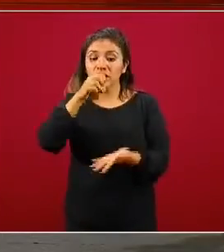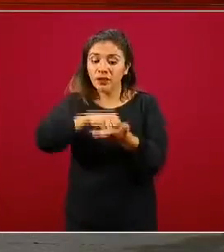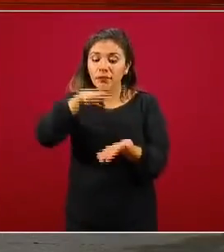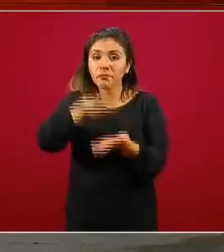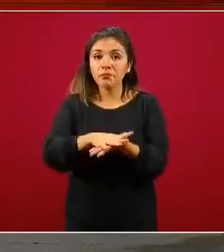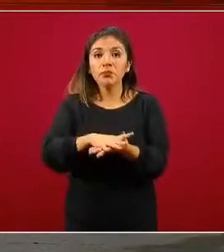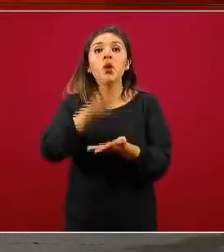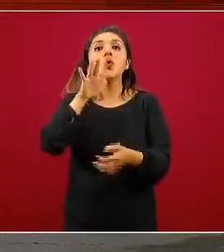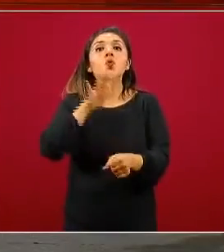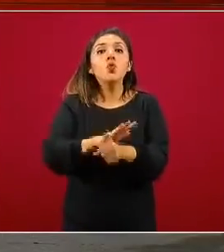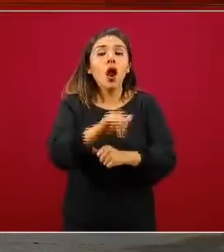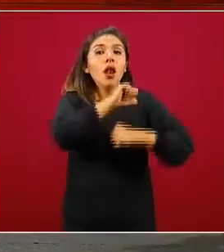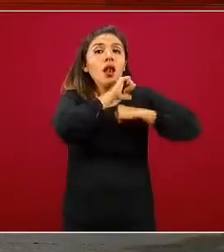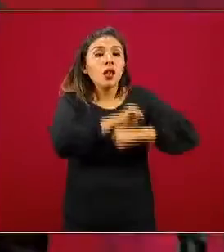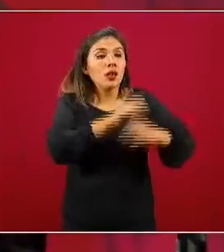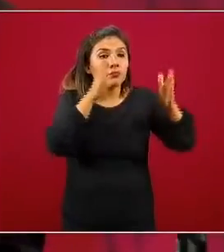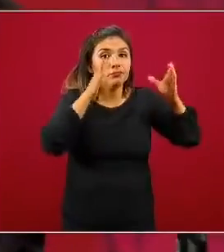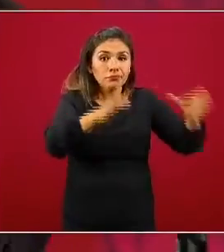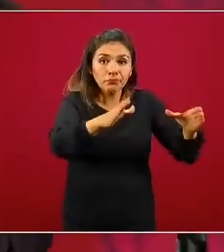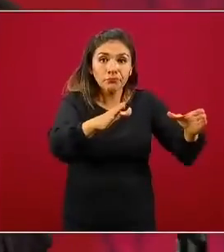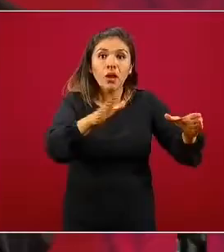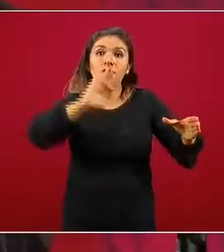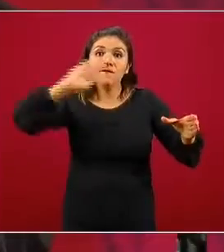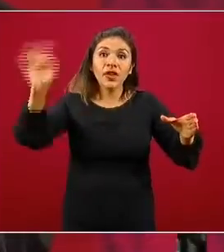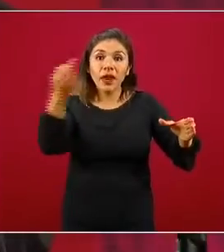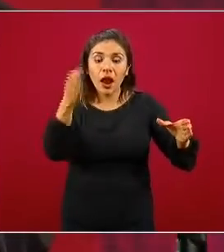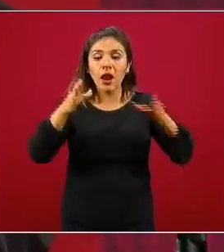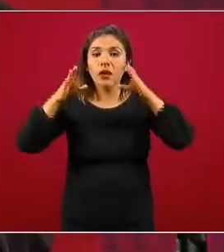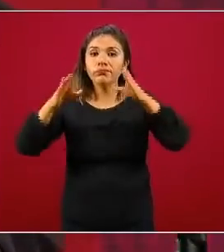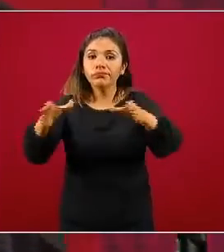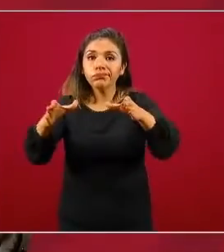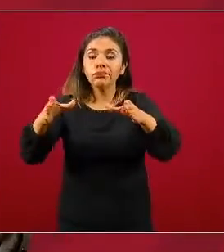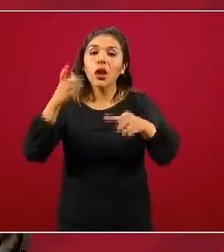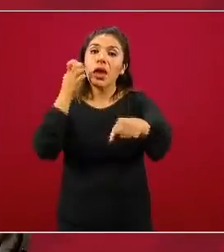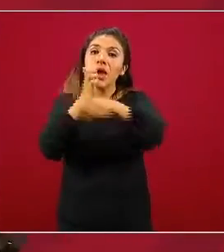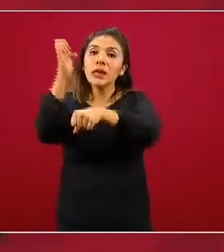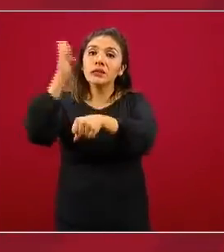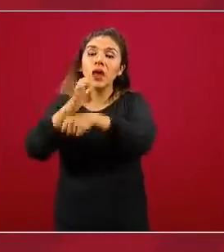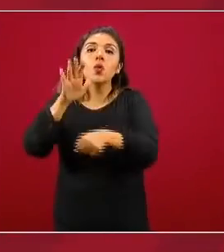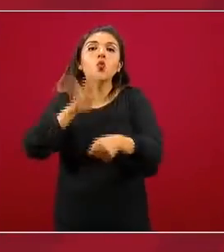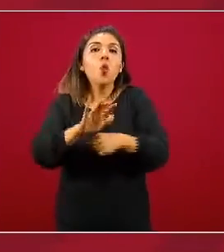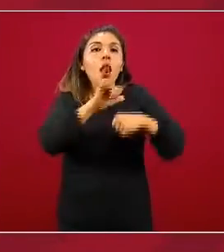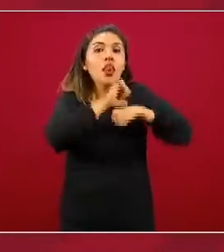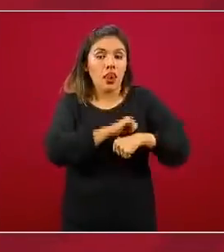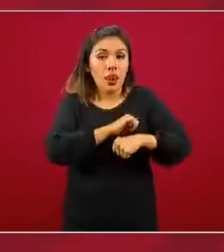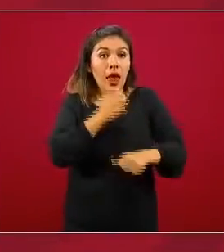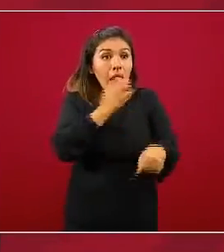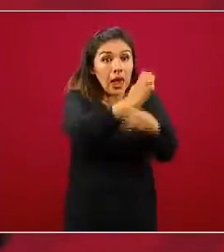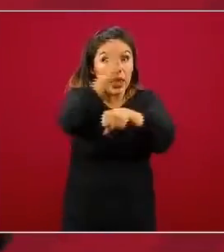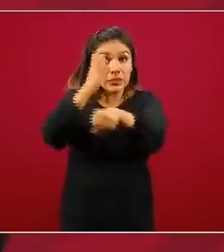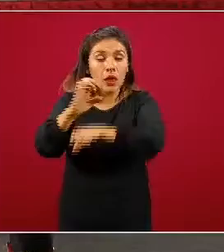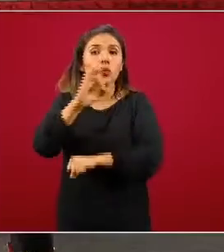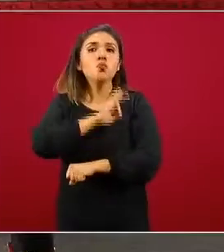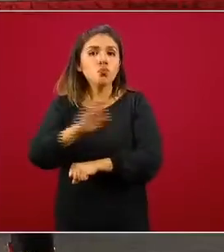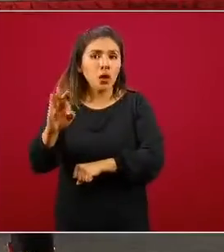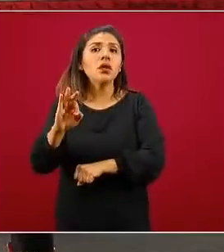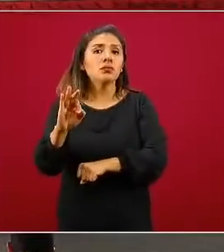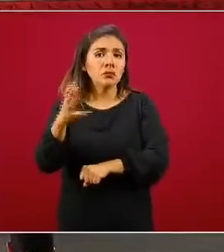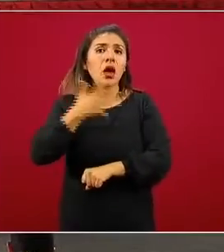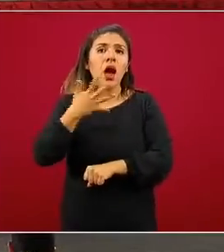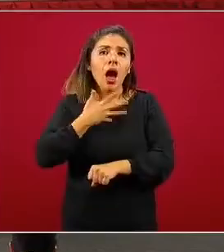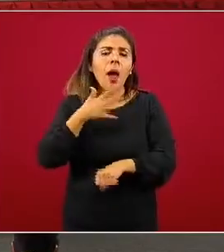qué tramo le corresponde a la autoridad federal, qué tramo le corresponde a la autoridad estatal. Los estados pueden tener